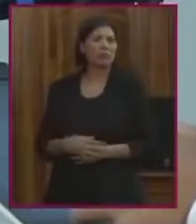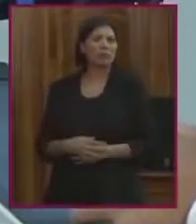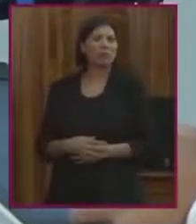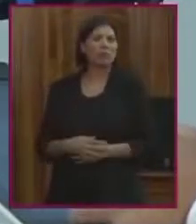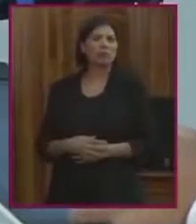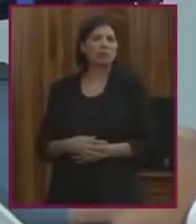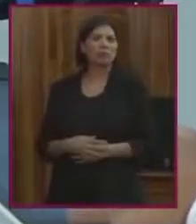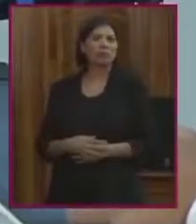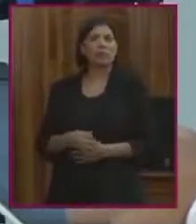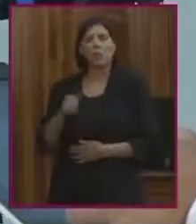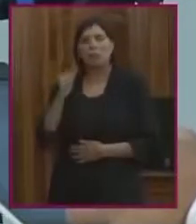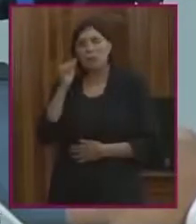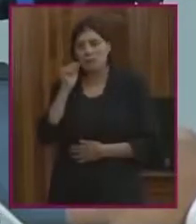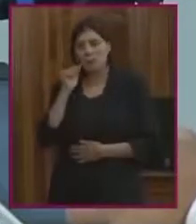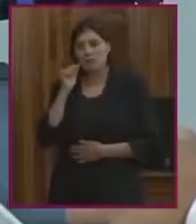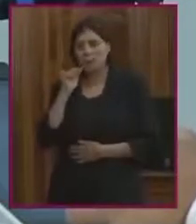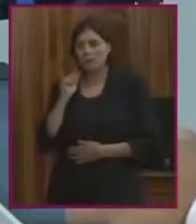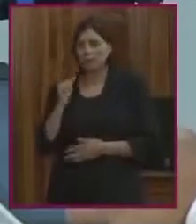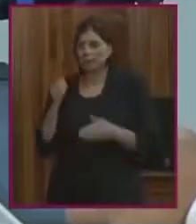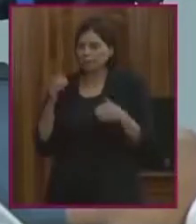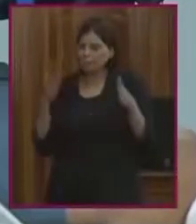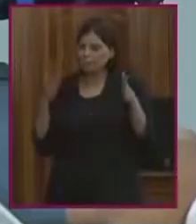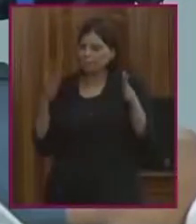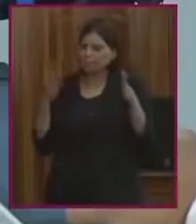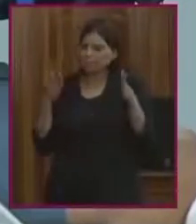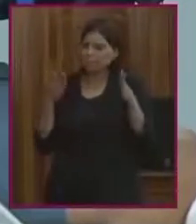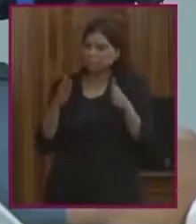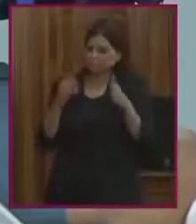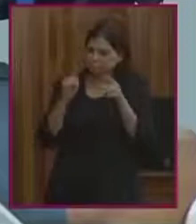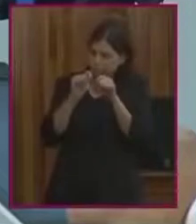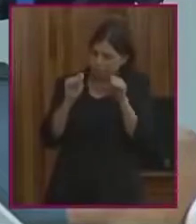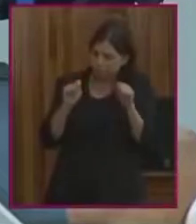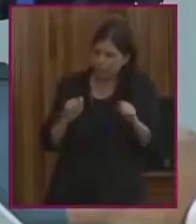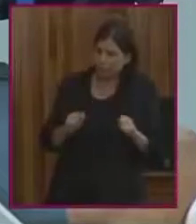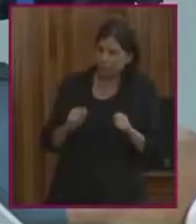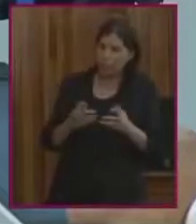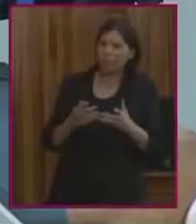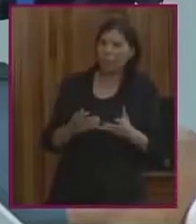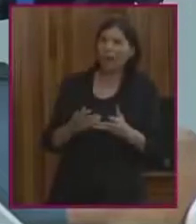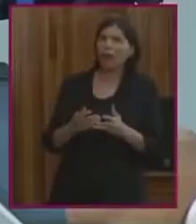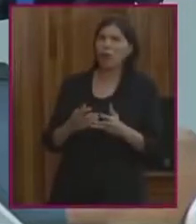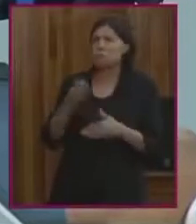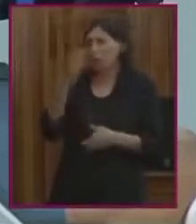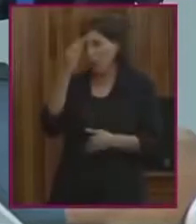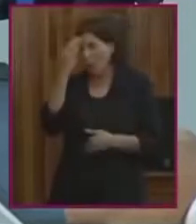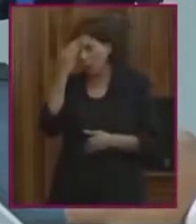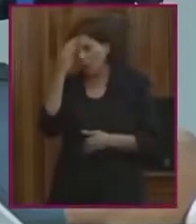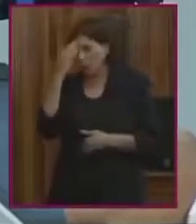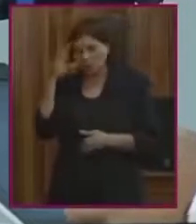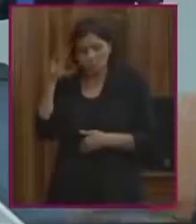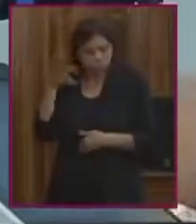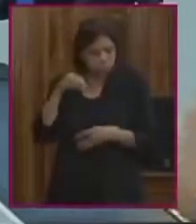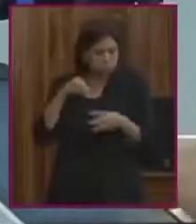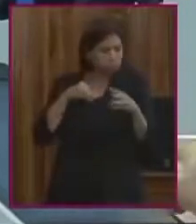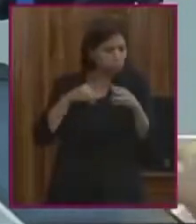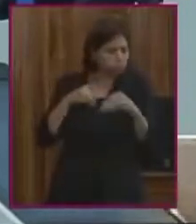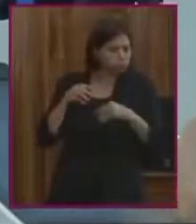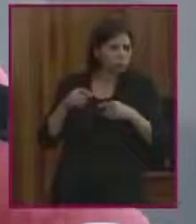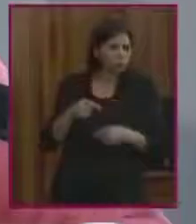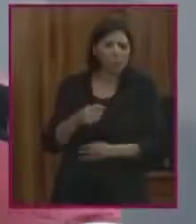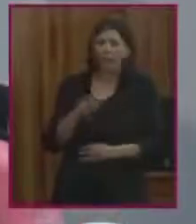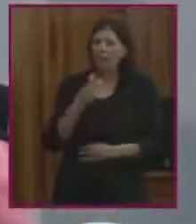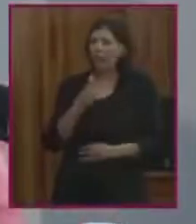encuadrando siempre lo que es más bien sistémico, un proceso cognitivo acumulativo, una construcción para toda la